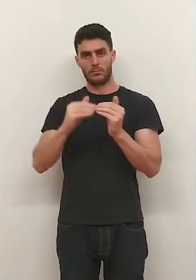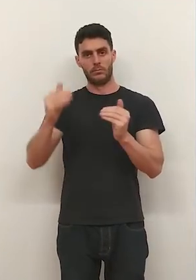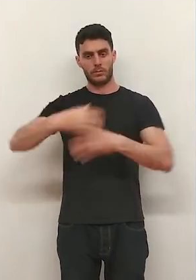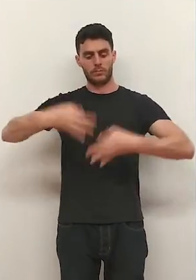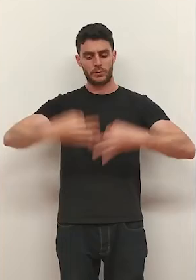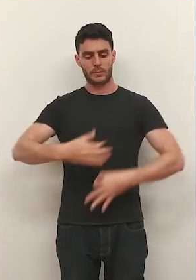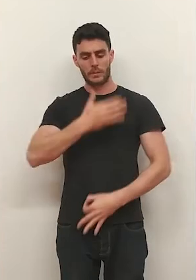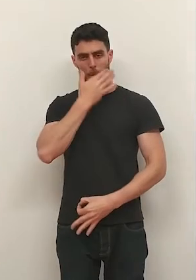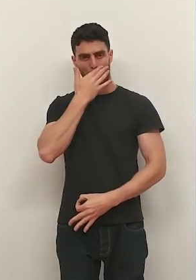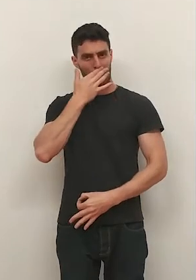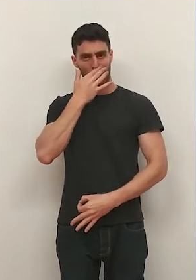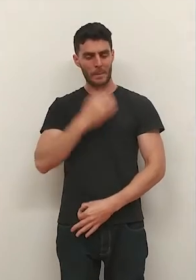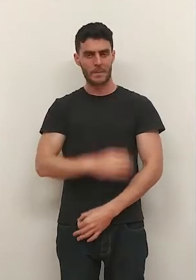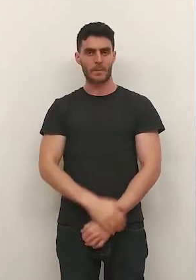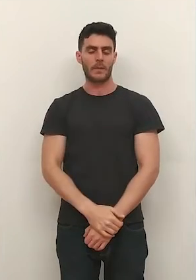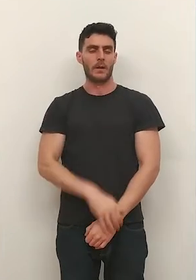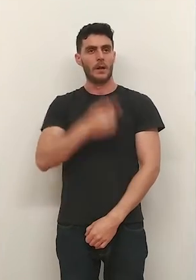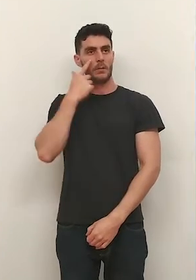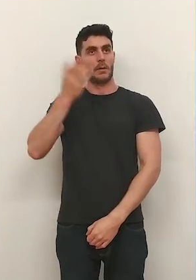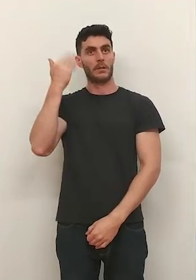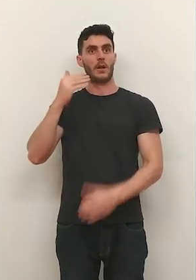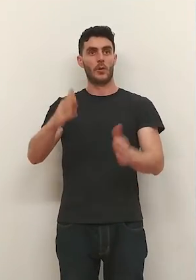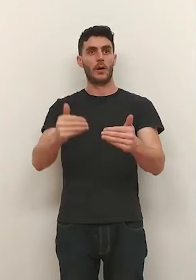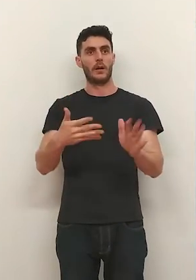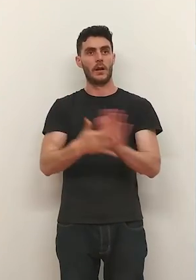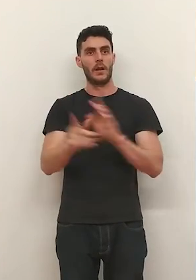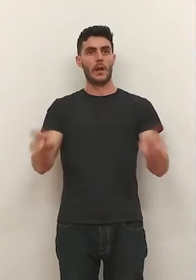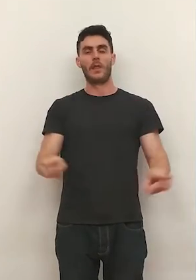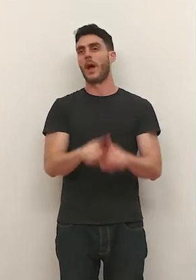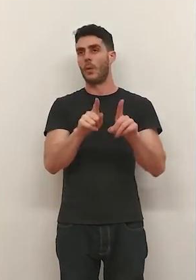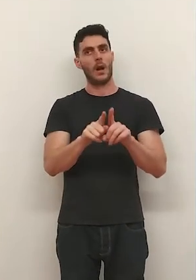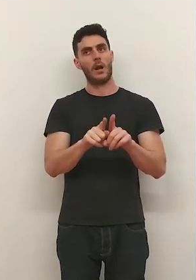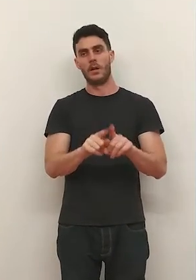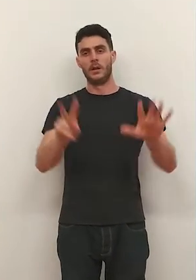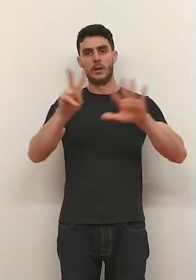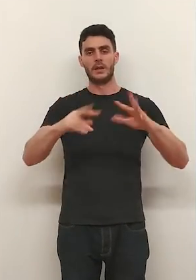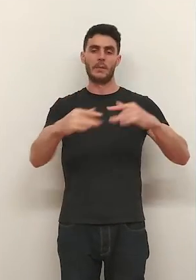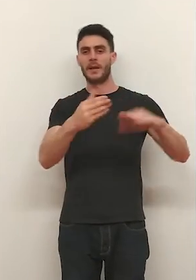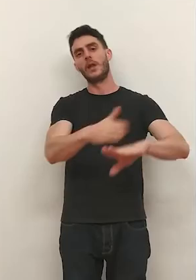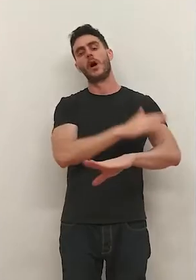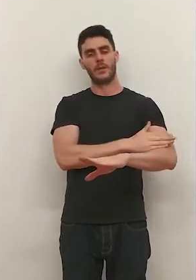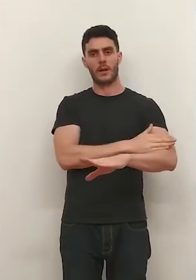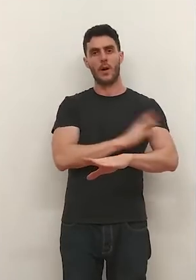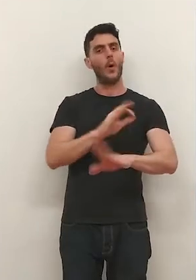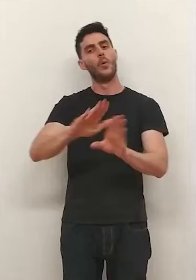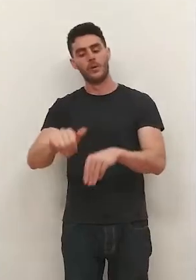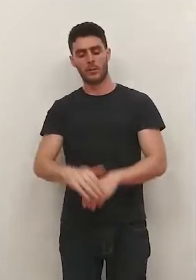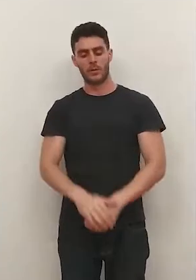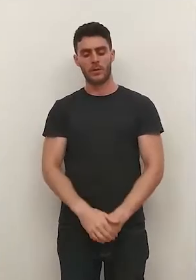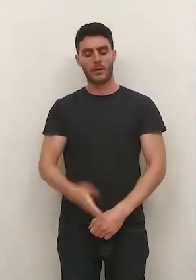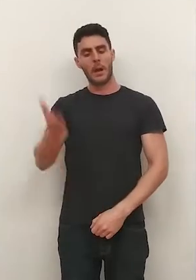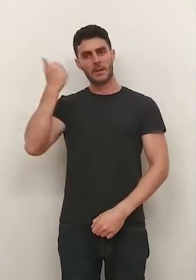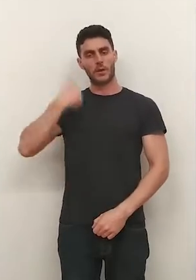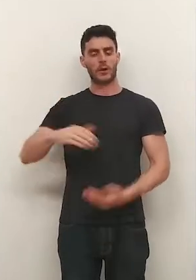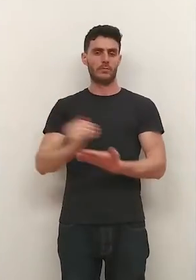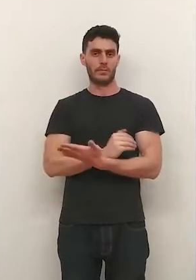playoff asegurado. El pasado, como decía antes, no existe, ¿no? Es decir, da igual que te hayas clasificado 7 jornadas antes o en el último minuto. El pasado queda